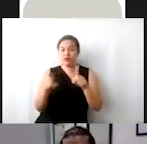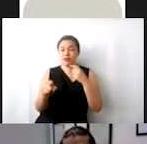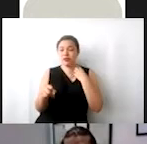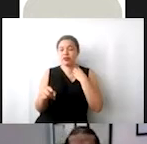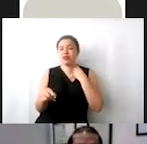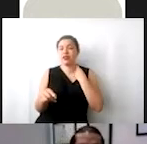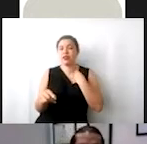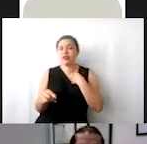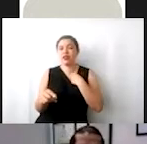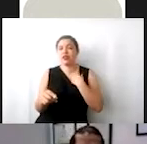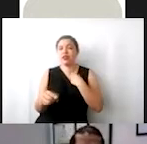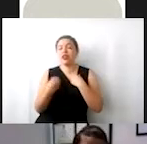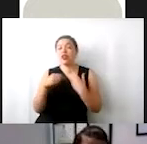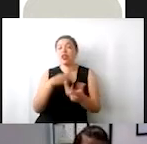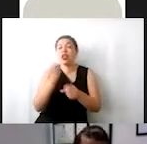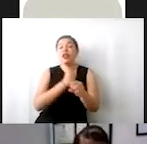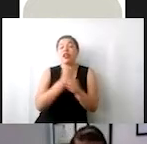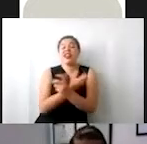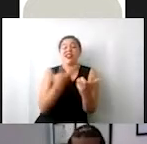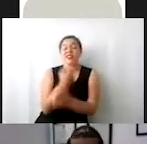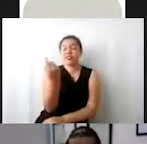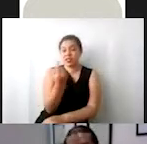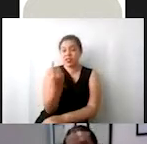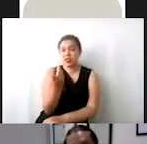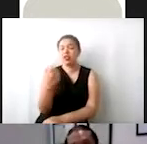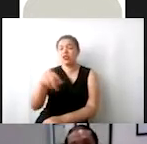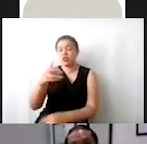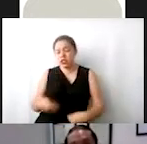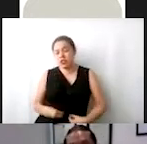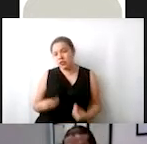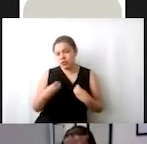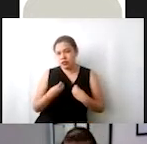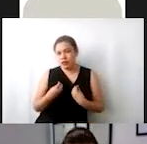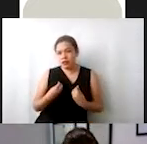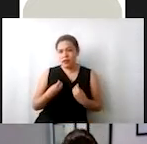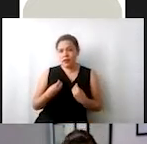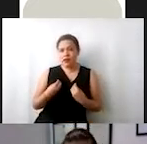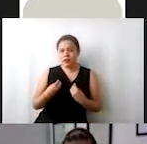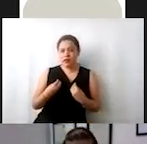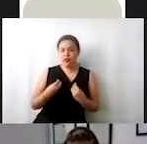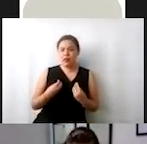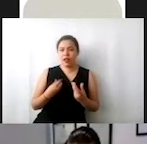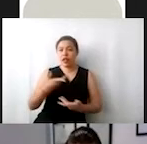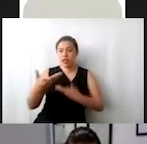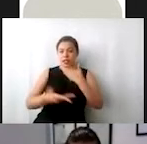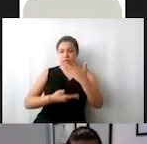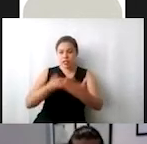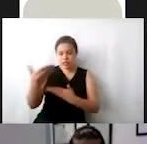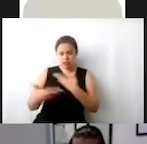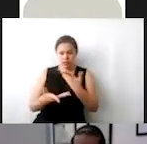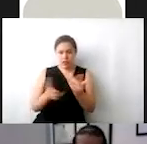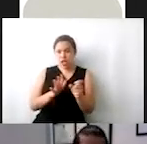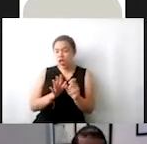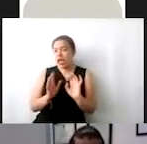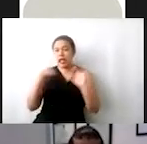hacer en la práctica? Bueno, y seguramente lo estarán viviendo, es cualquier servicio,